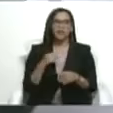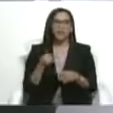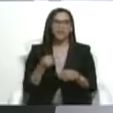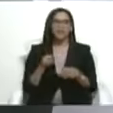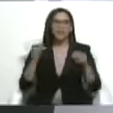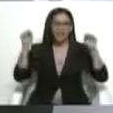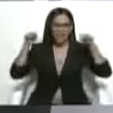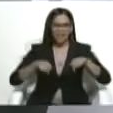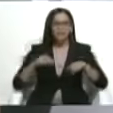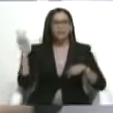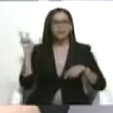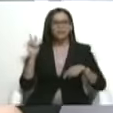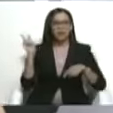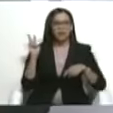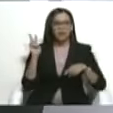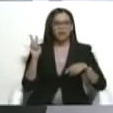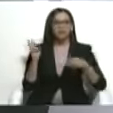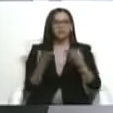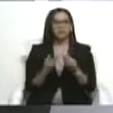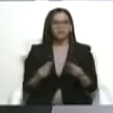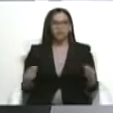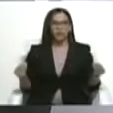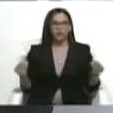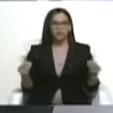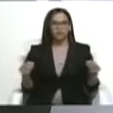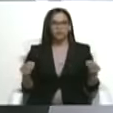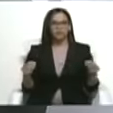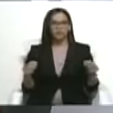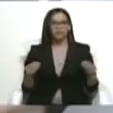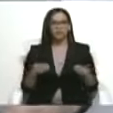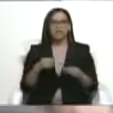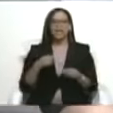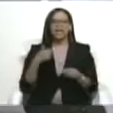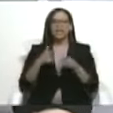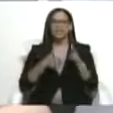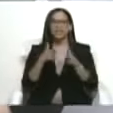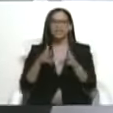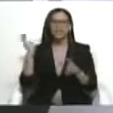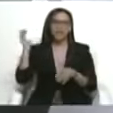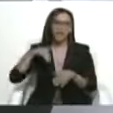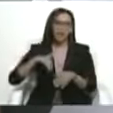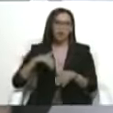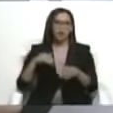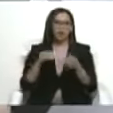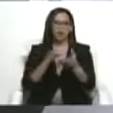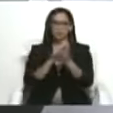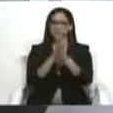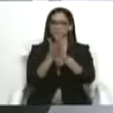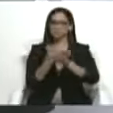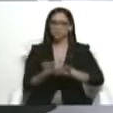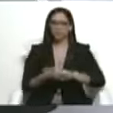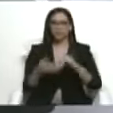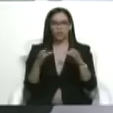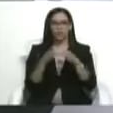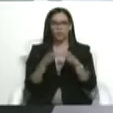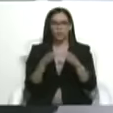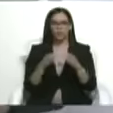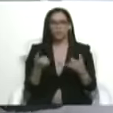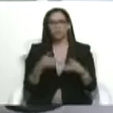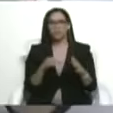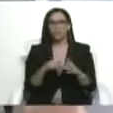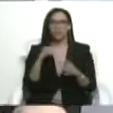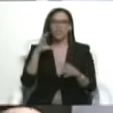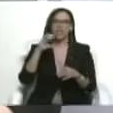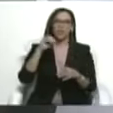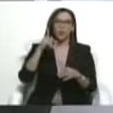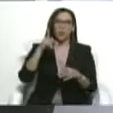en Venezuela disuelto la banda El Tren de Aragua, al igual que otras, que si por el Coqui,